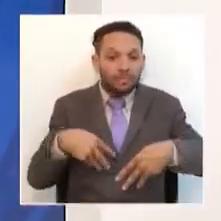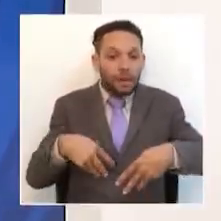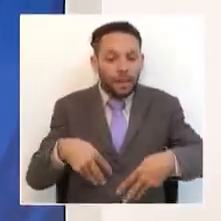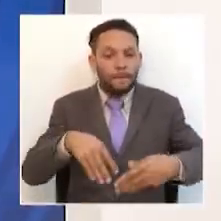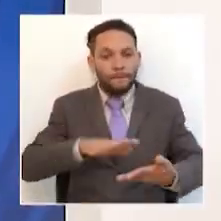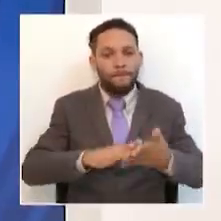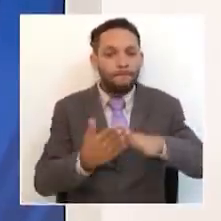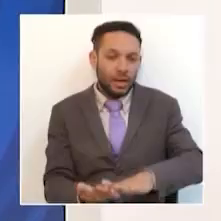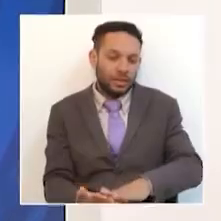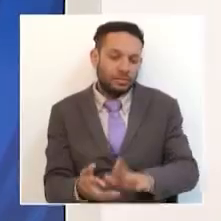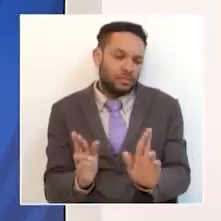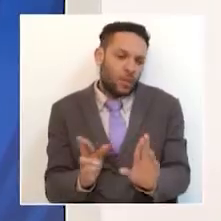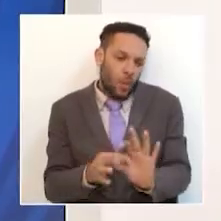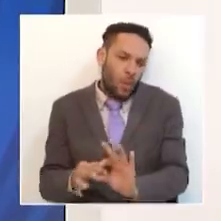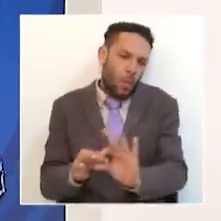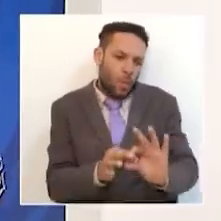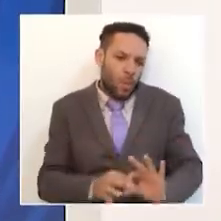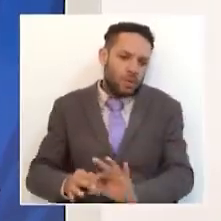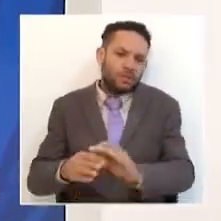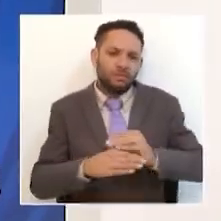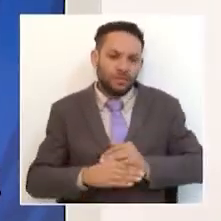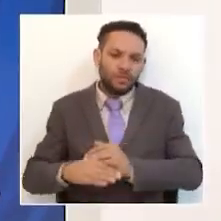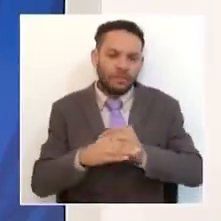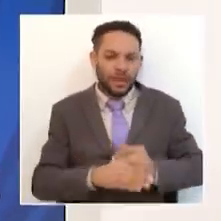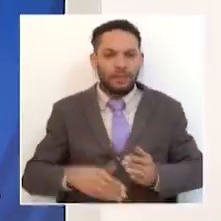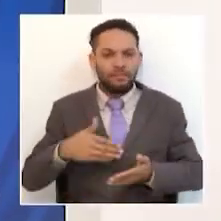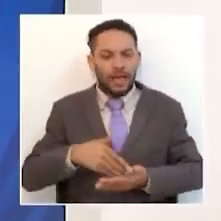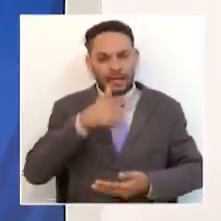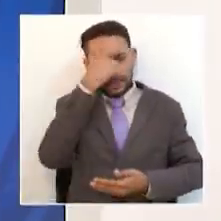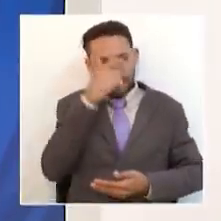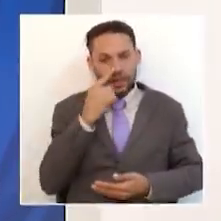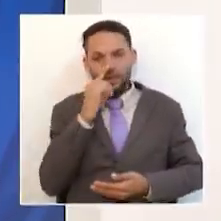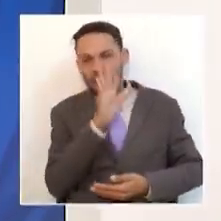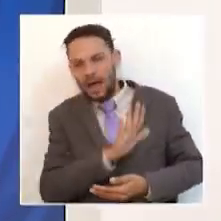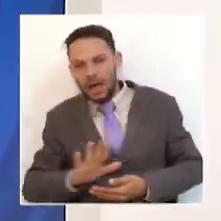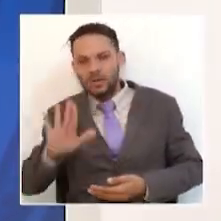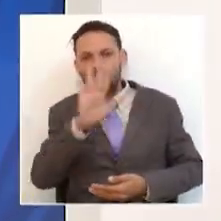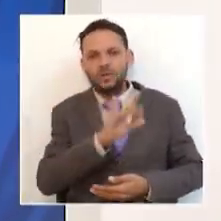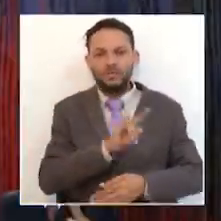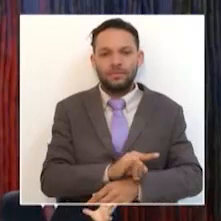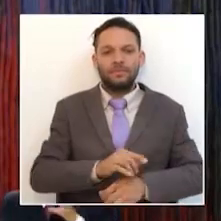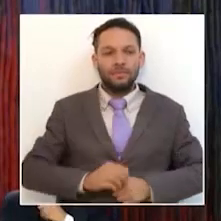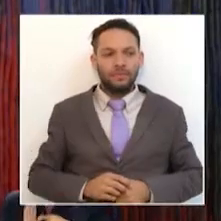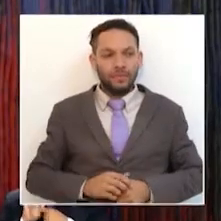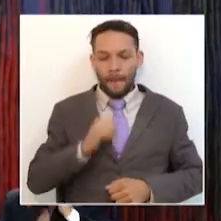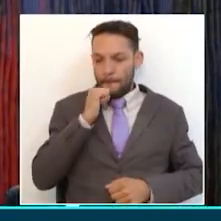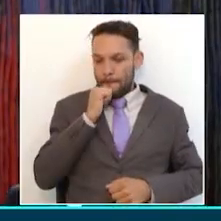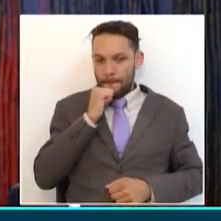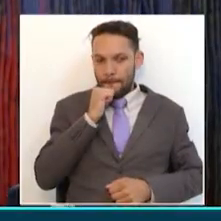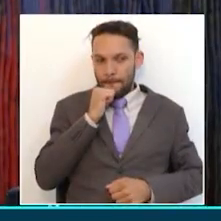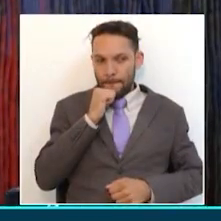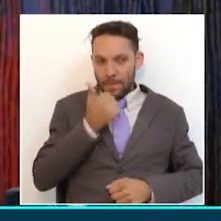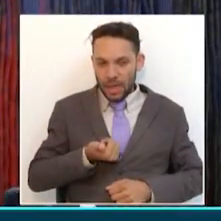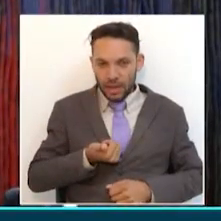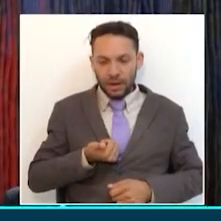y pidió a todos sumar esfuerzos a la par que garantizará la seguridad mañana en todo el territorio nacional. Mañana,